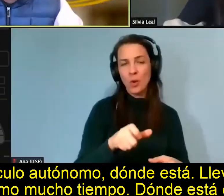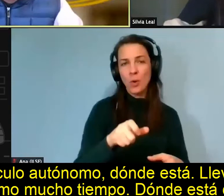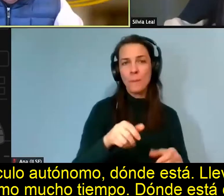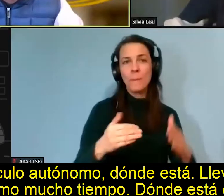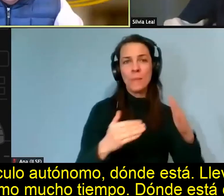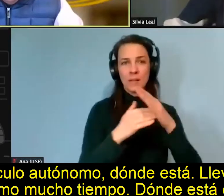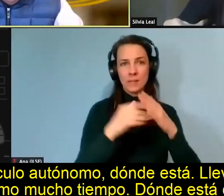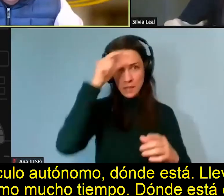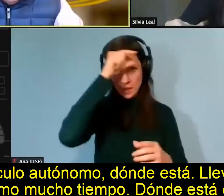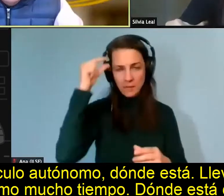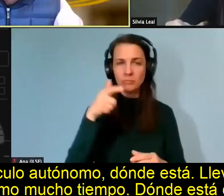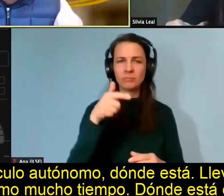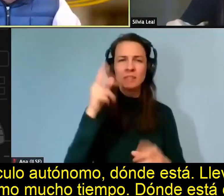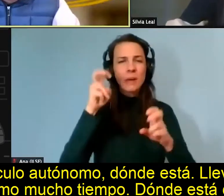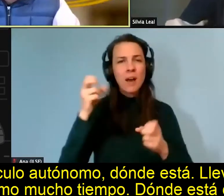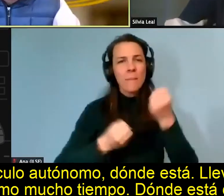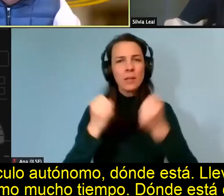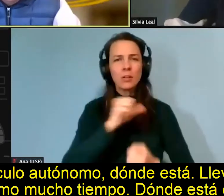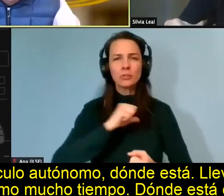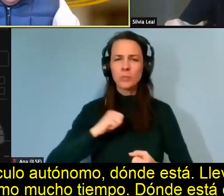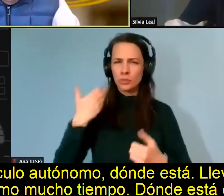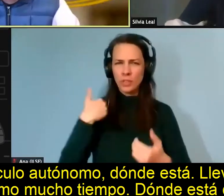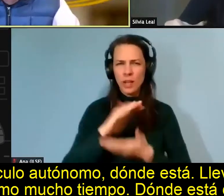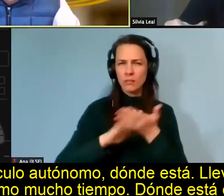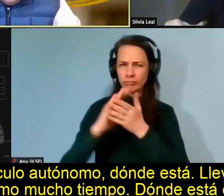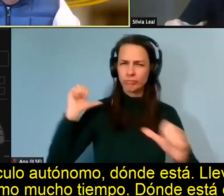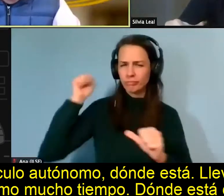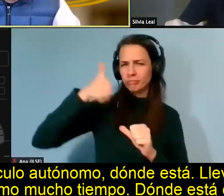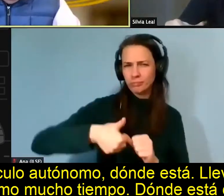contar? ¿Dónde está? Porque llevamos hablando de vehículo autónomo